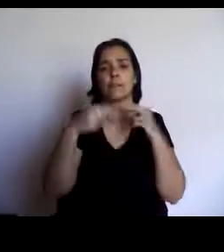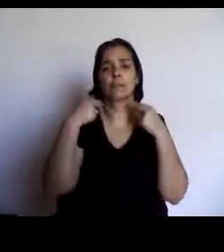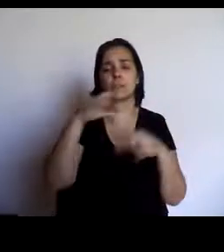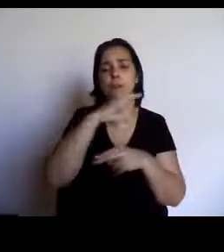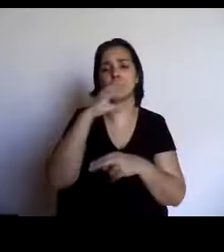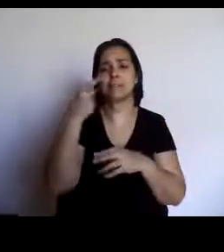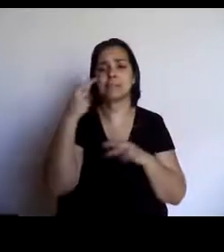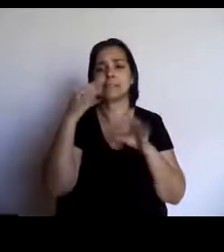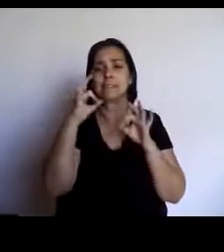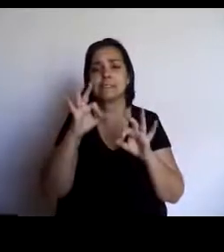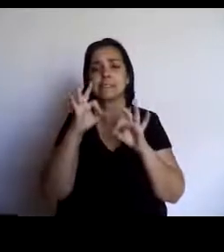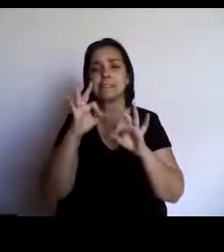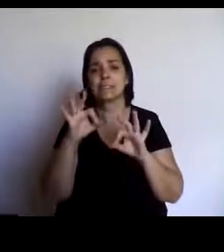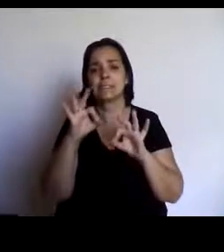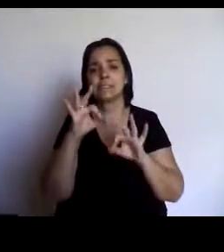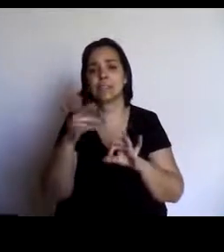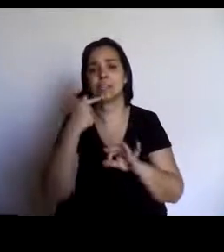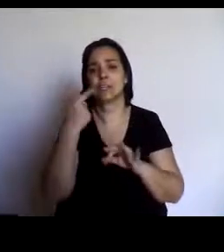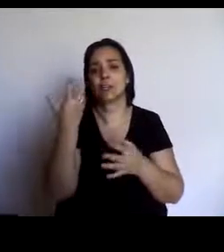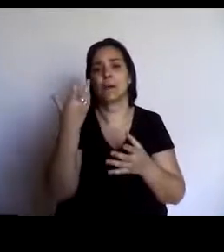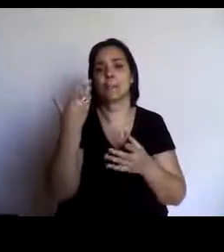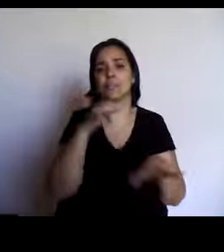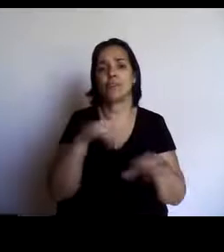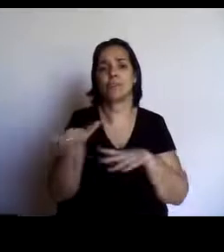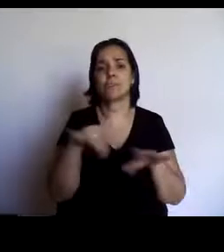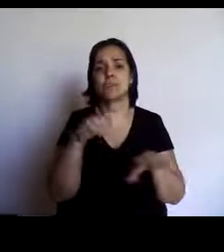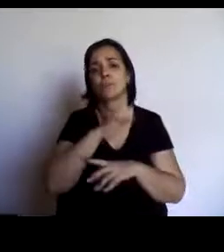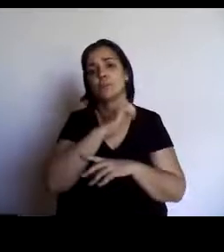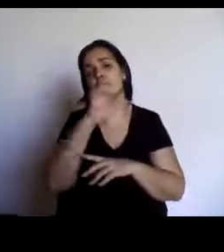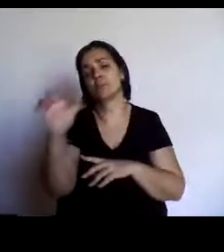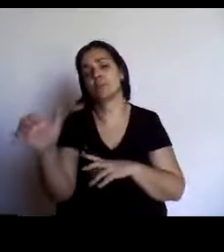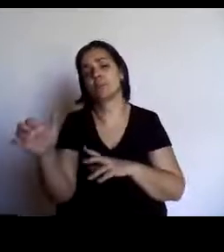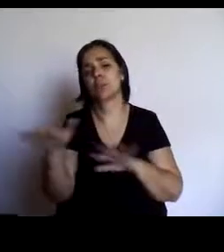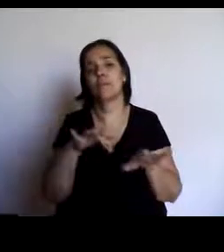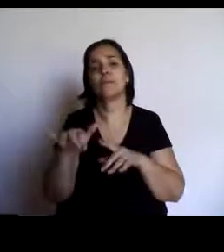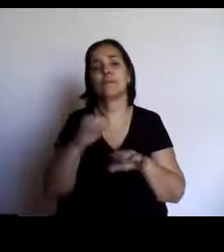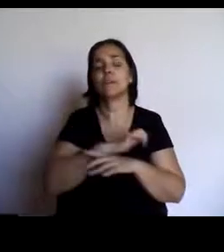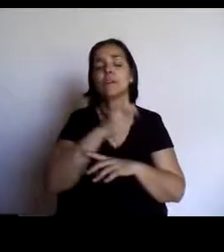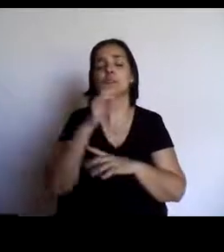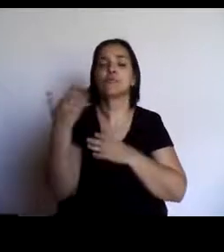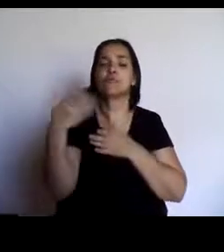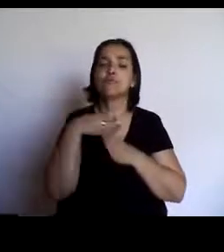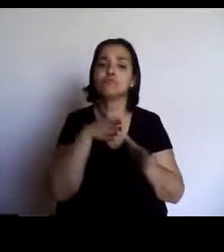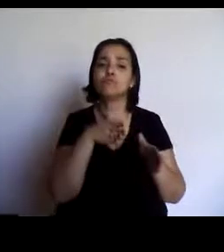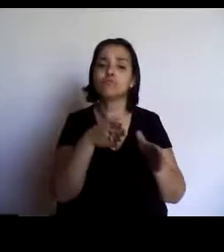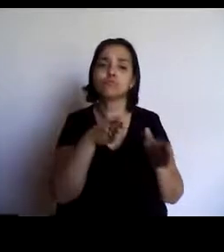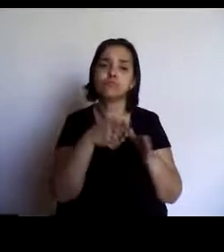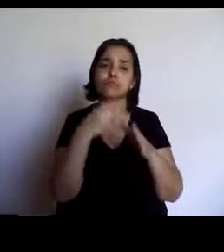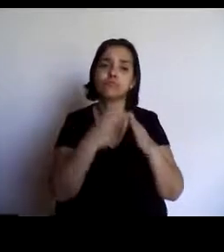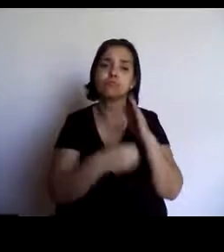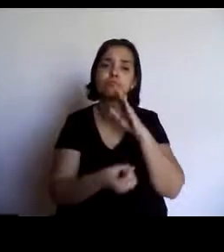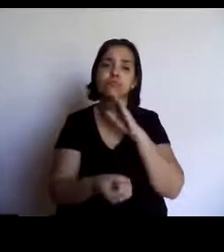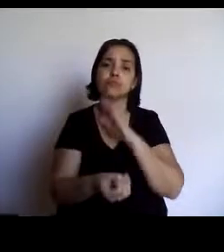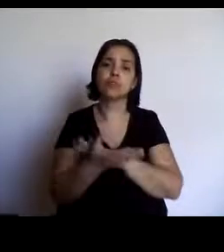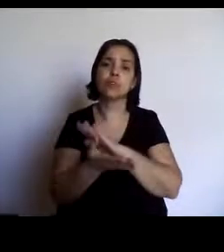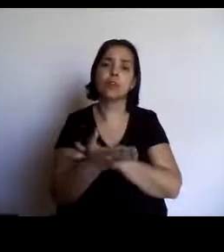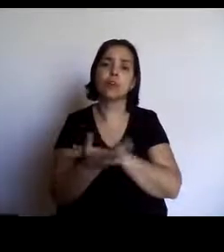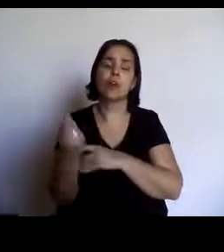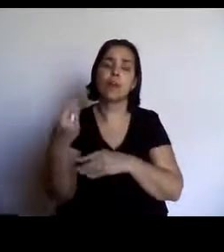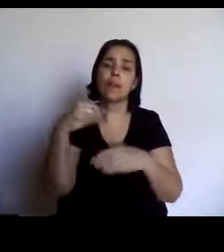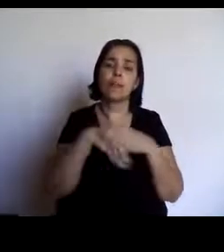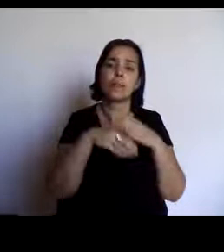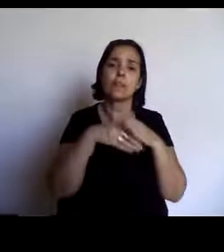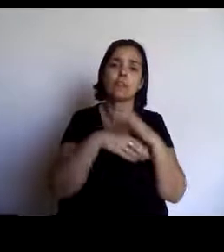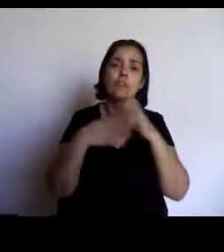concretamente a través de su Oficina Europa. La Oficina Europa es un canal que surge en el paraguas, en el marco de este convenio